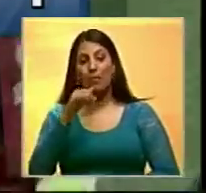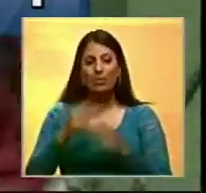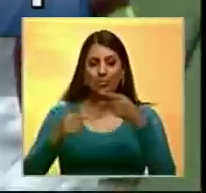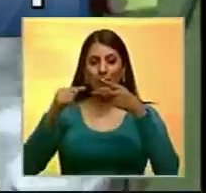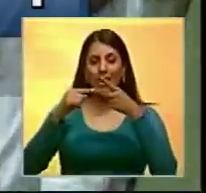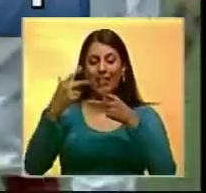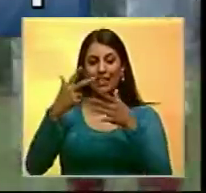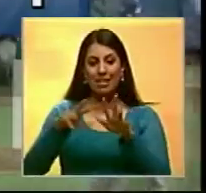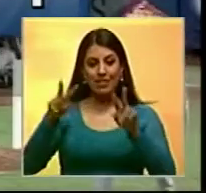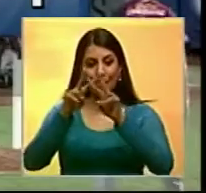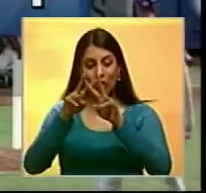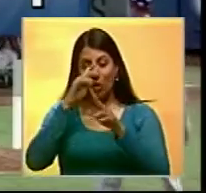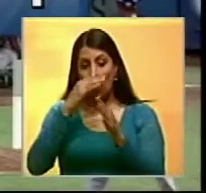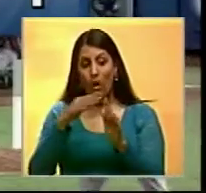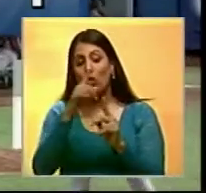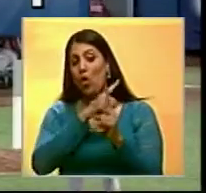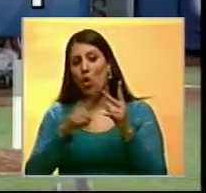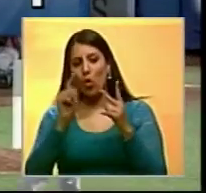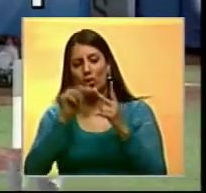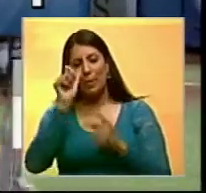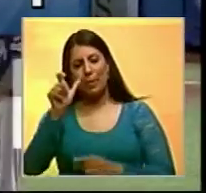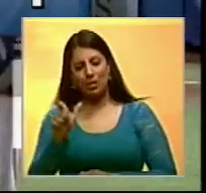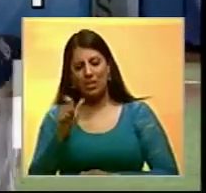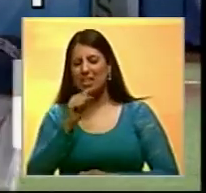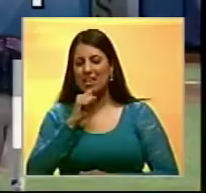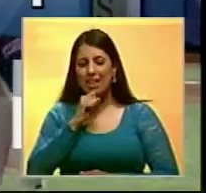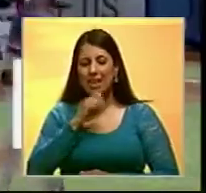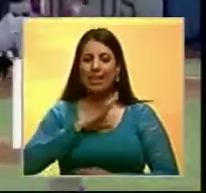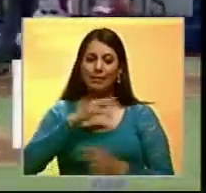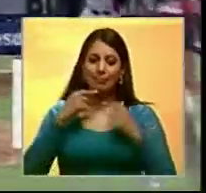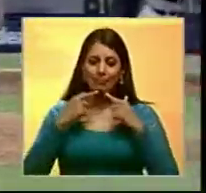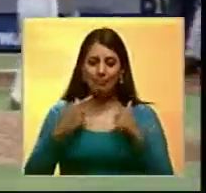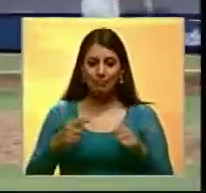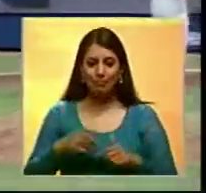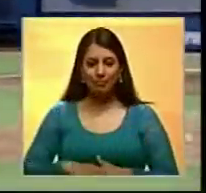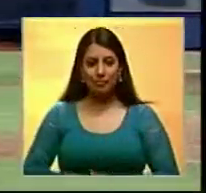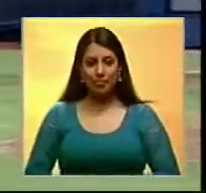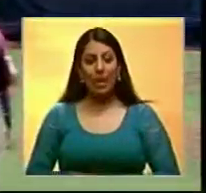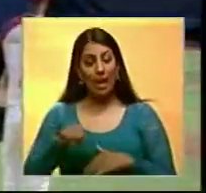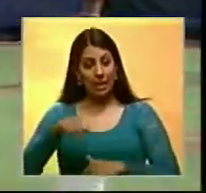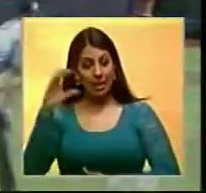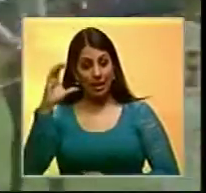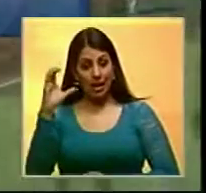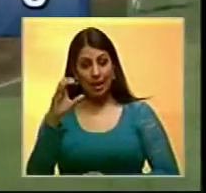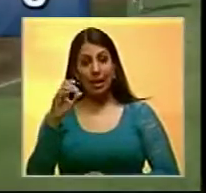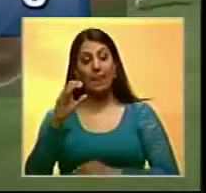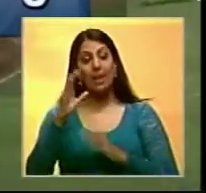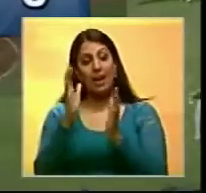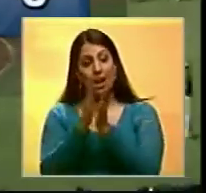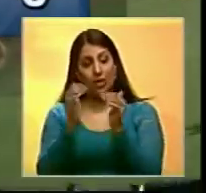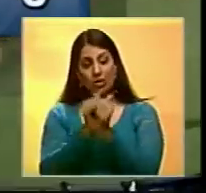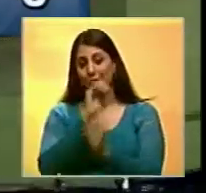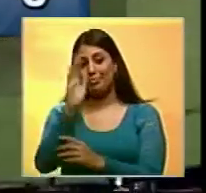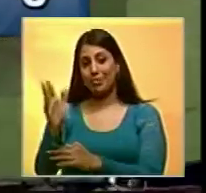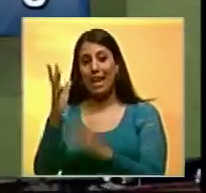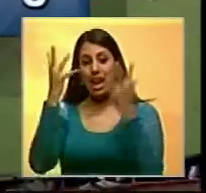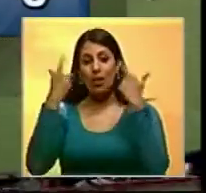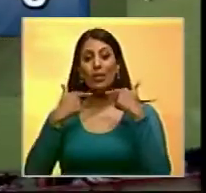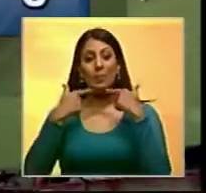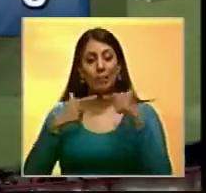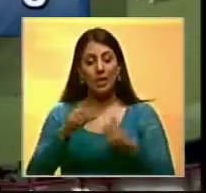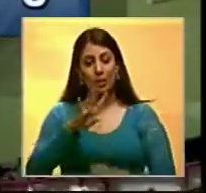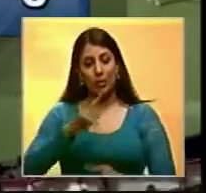su 3ª victoria del año, mientras que Audrey Samer de Espagne cargó con el revés. Aquí en Caracas, Caribes de Anzoátegui derrotó a Leones del